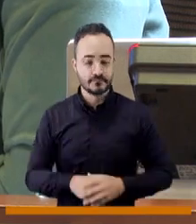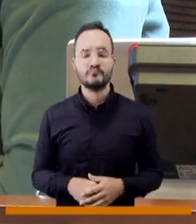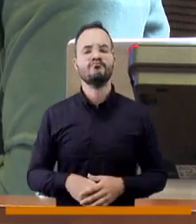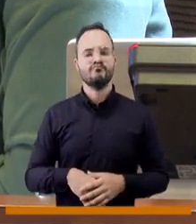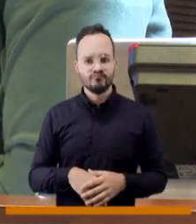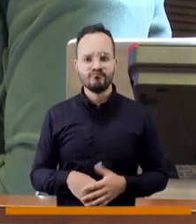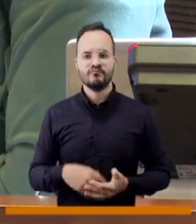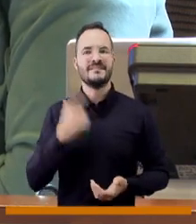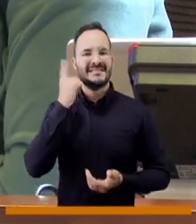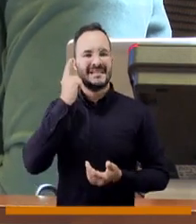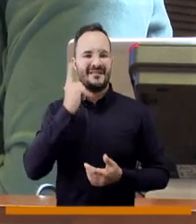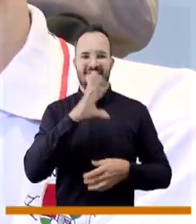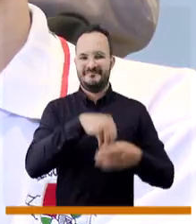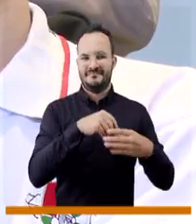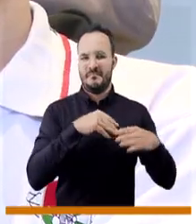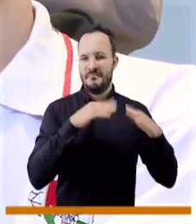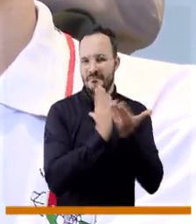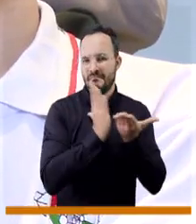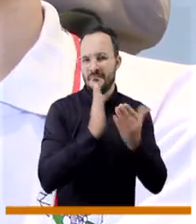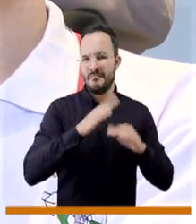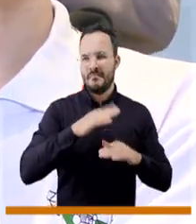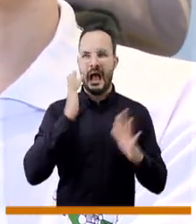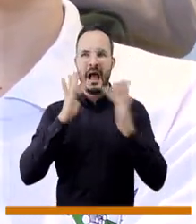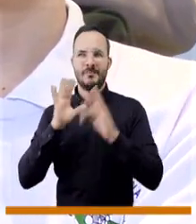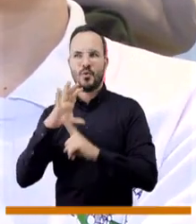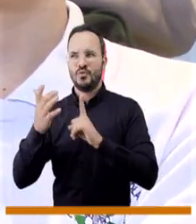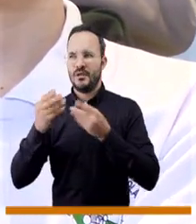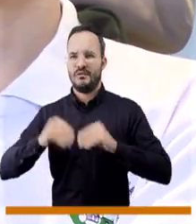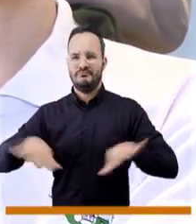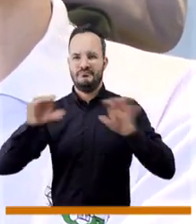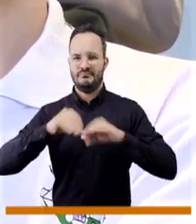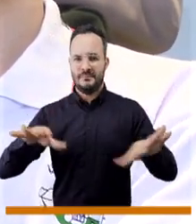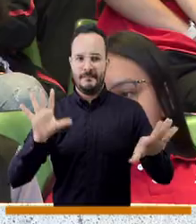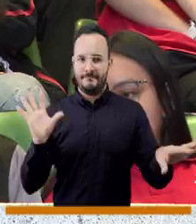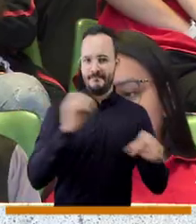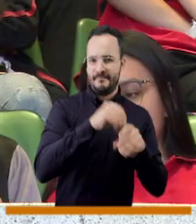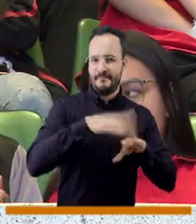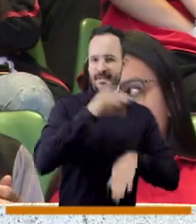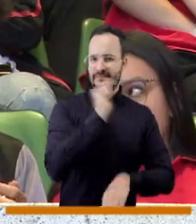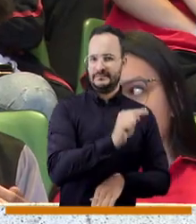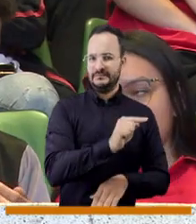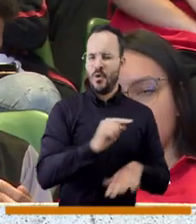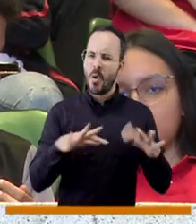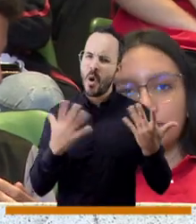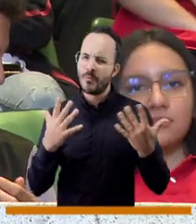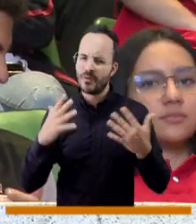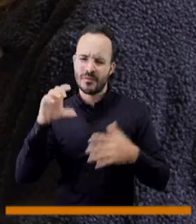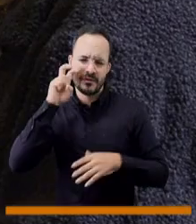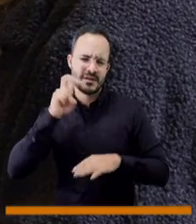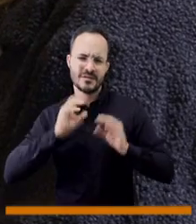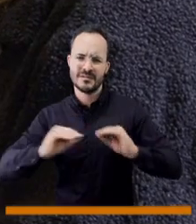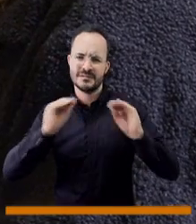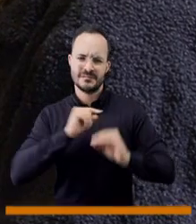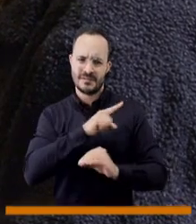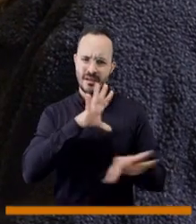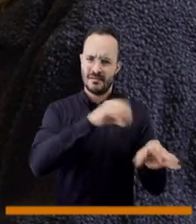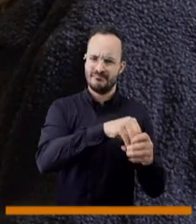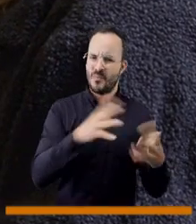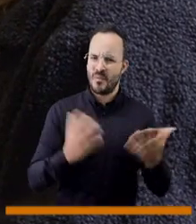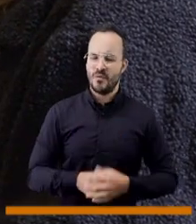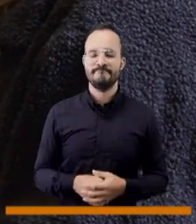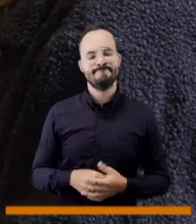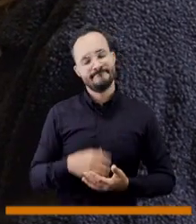forma de transmitir la cultura en la que vivimos, ¿cómo se manifiesta esto con la educación sexual? Es fundamental que rompamos